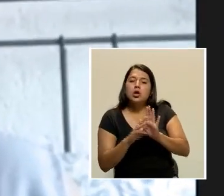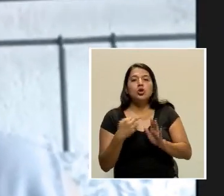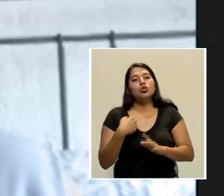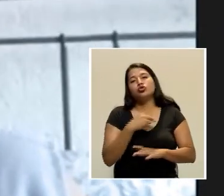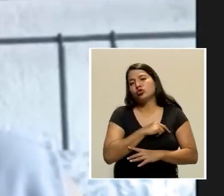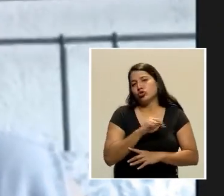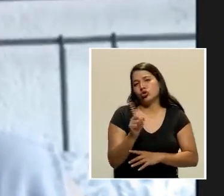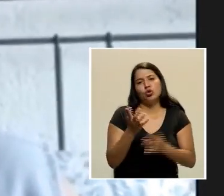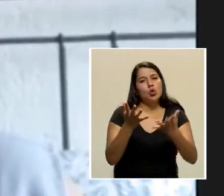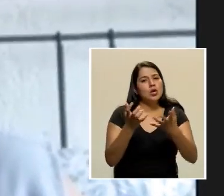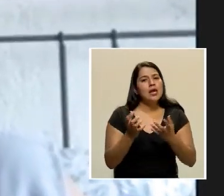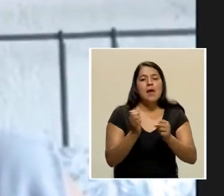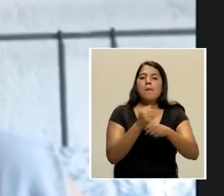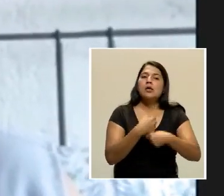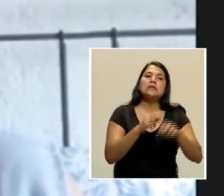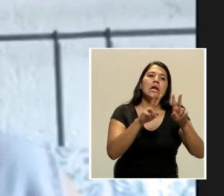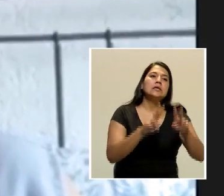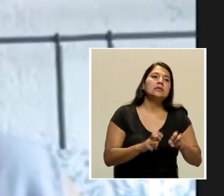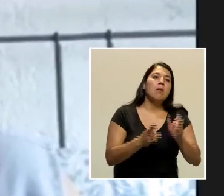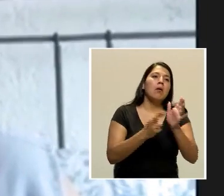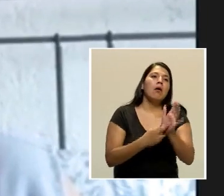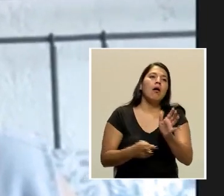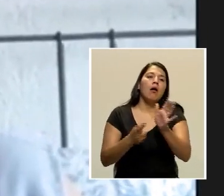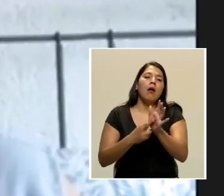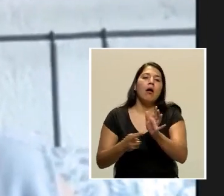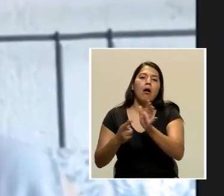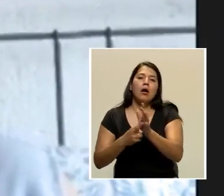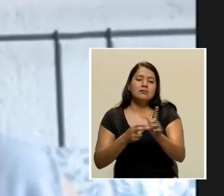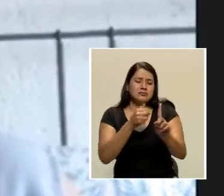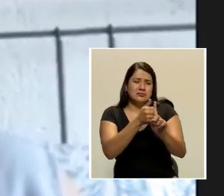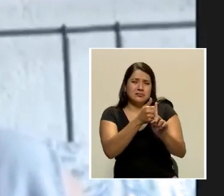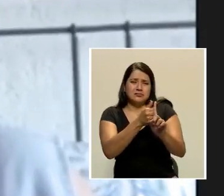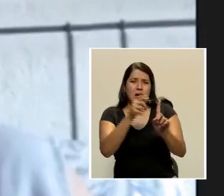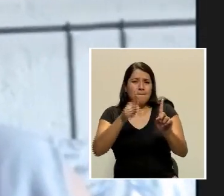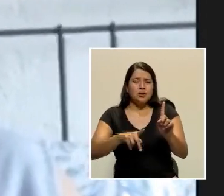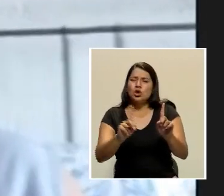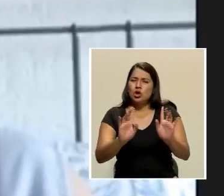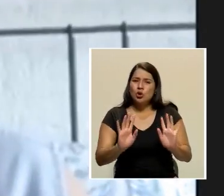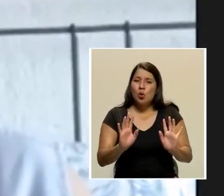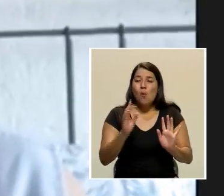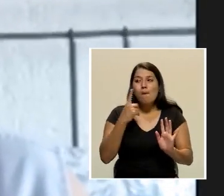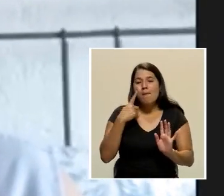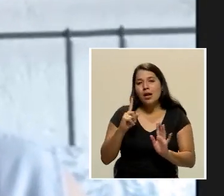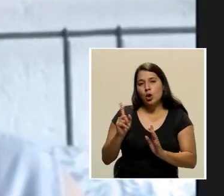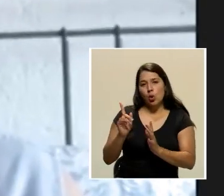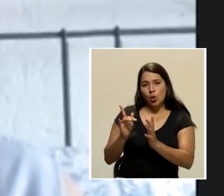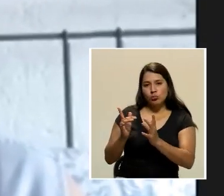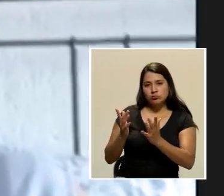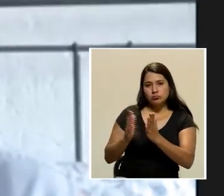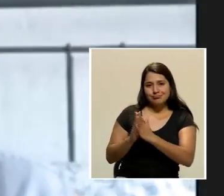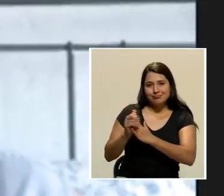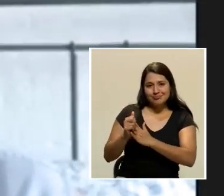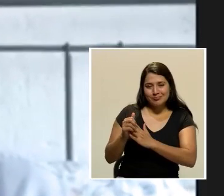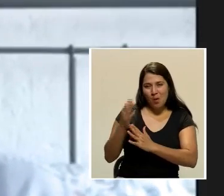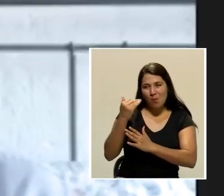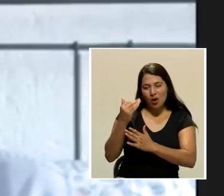ningún síntoma, lo cual hizo pensar a los médicos que tiene una carga viral muy baja.